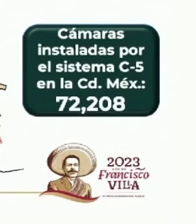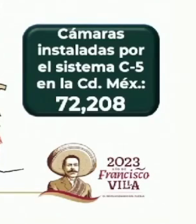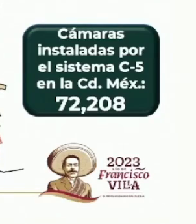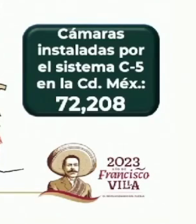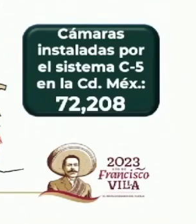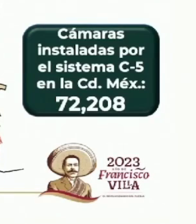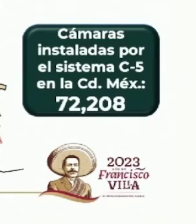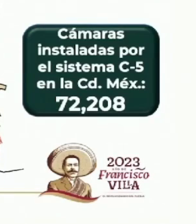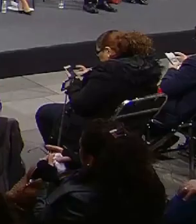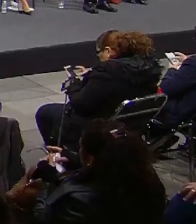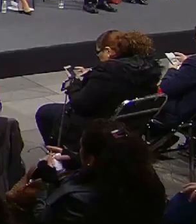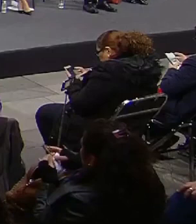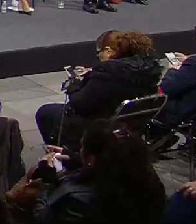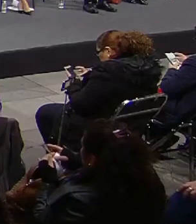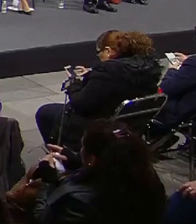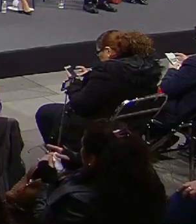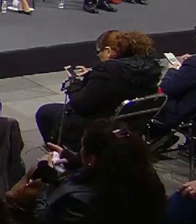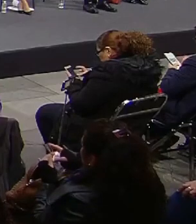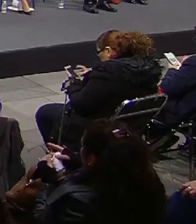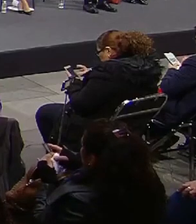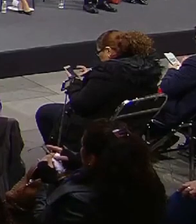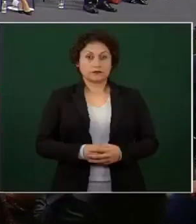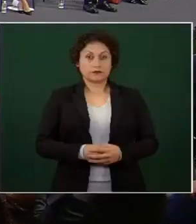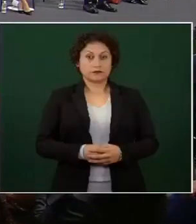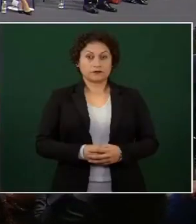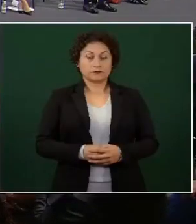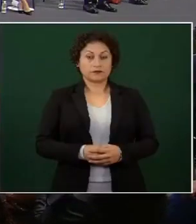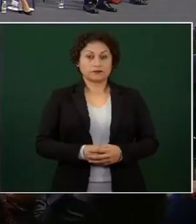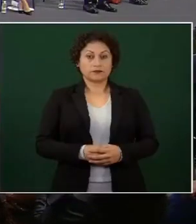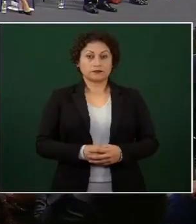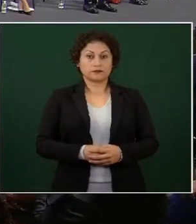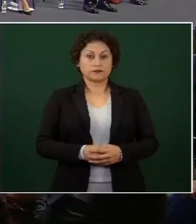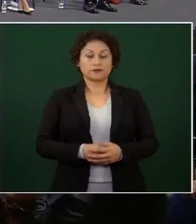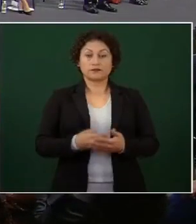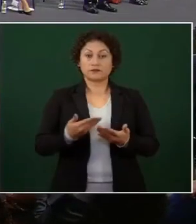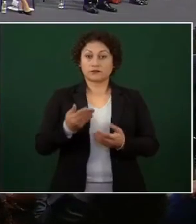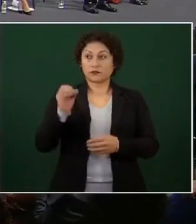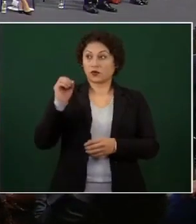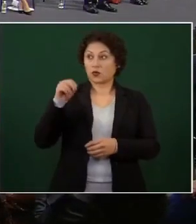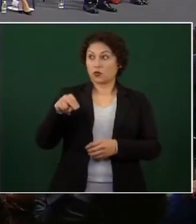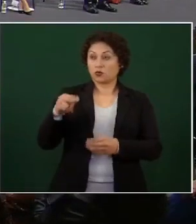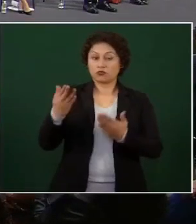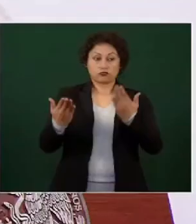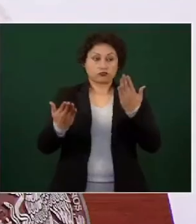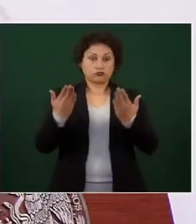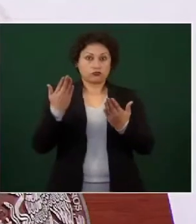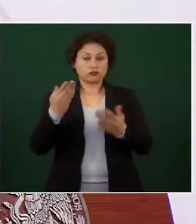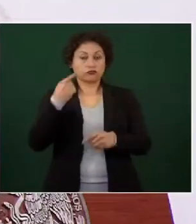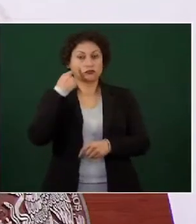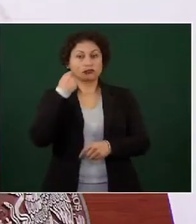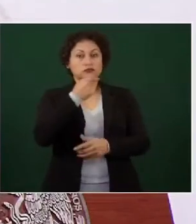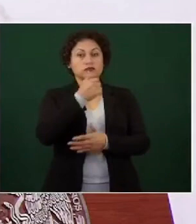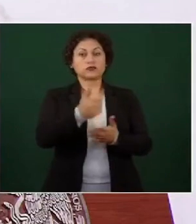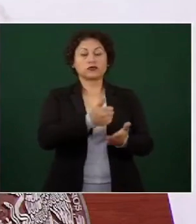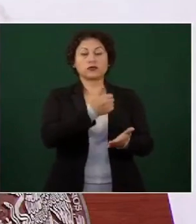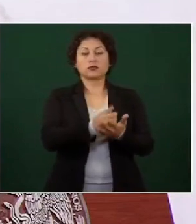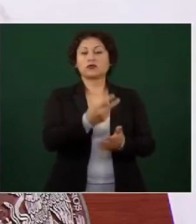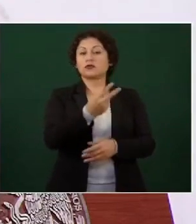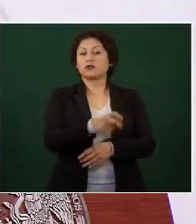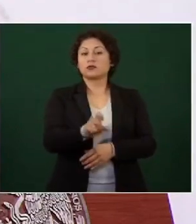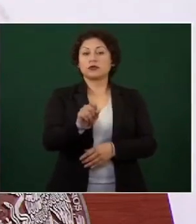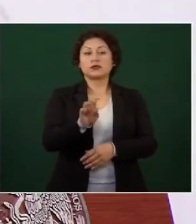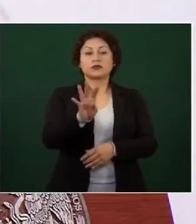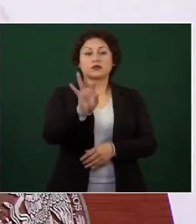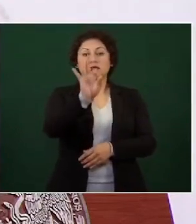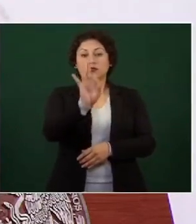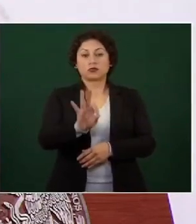los estándares que maneja la ONU, tiene un superávit la ciudad de 224% en